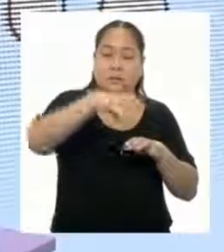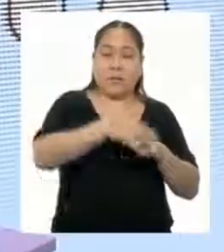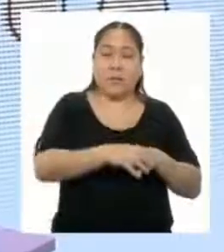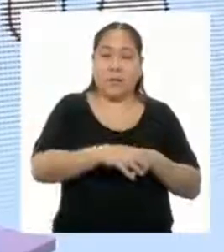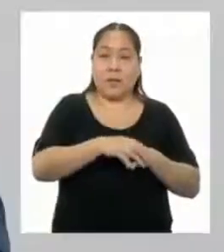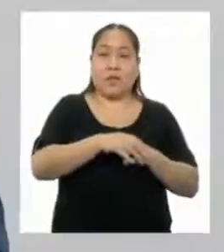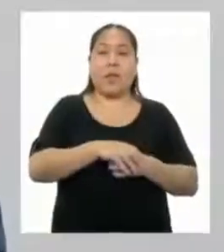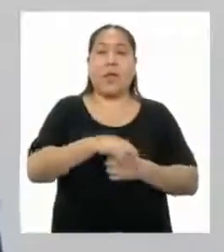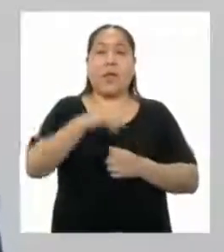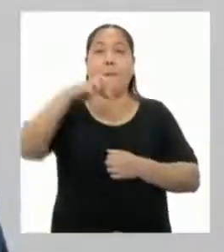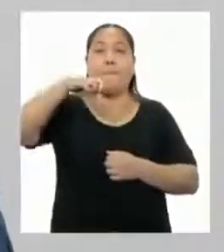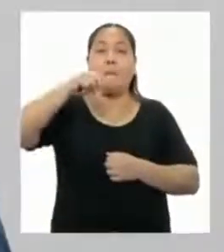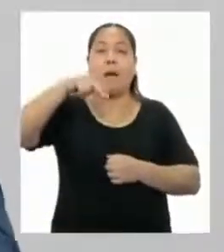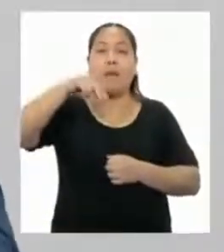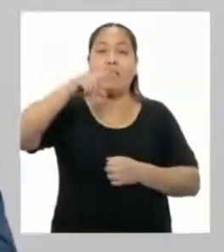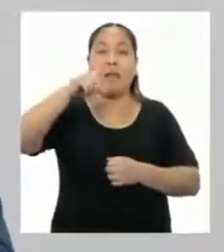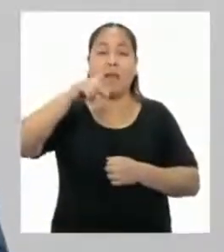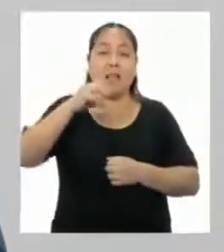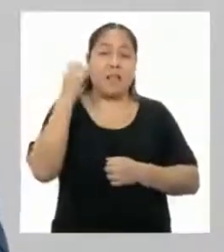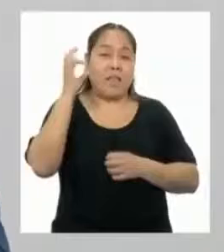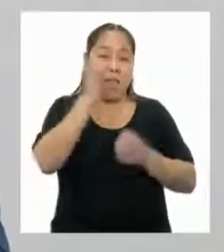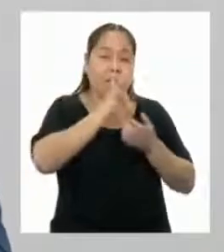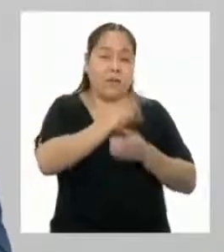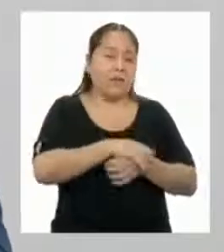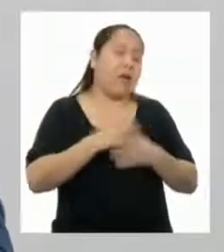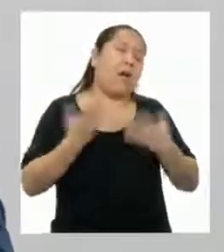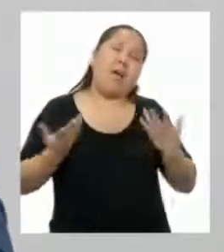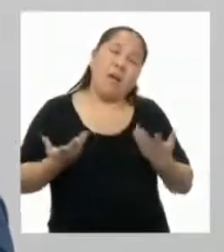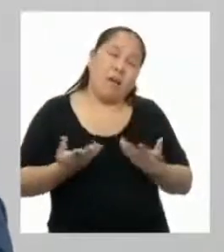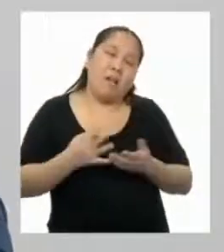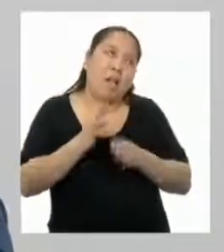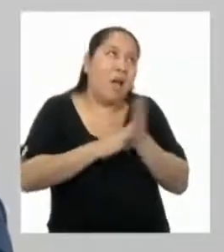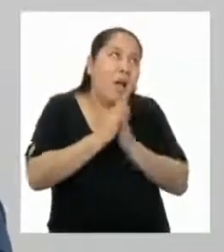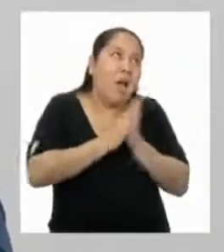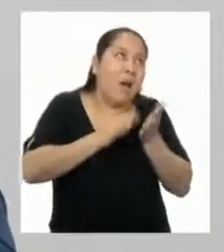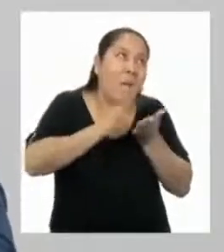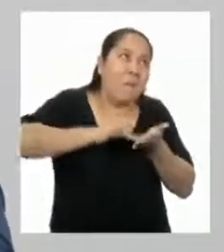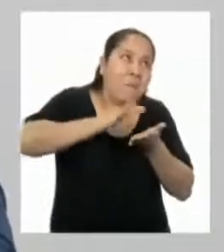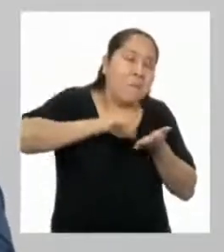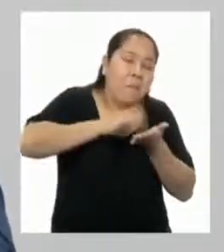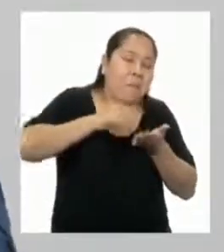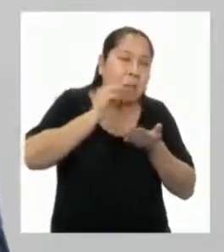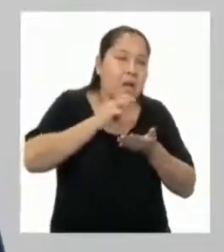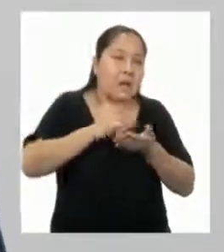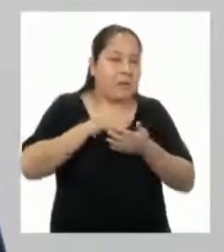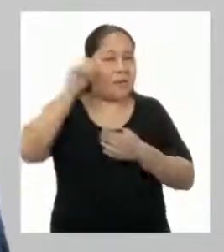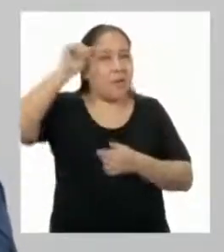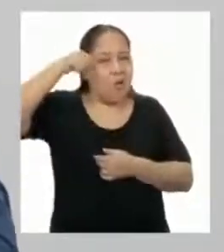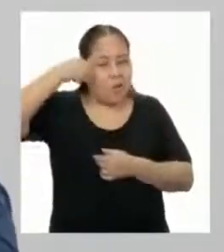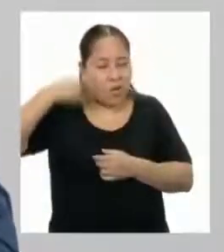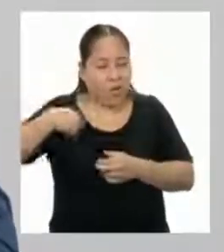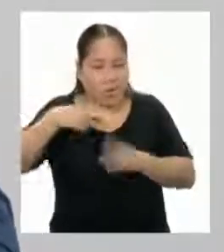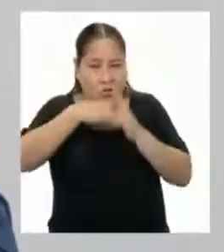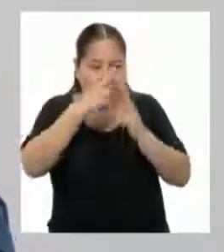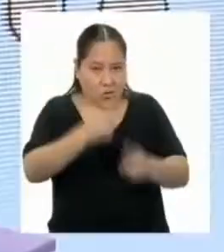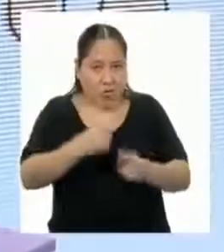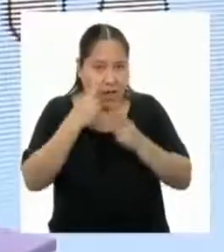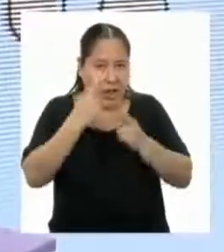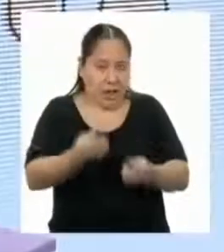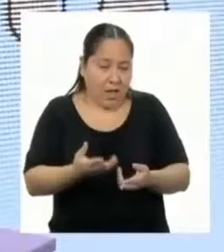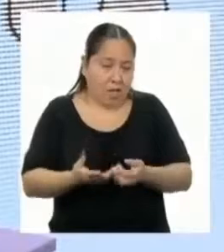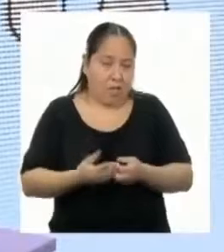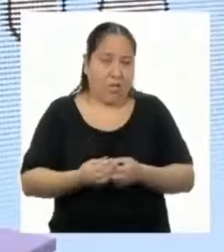quería. Ay, ya no seas ambiciosa tampoco. Recuerda que te estoy regalando los listones de